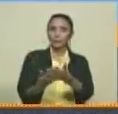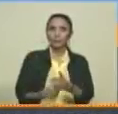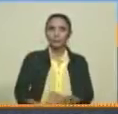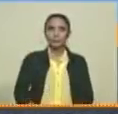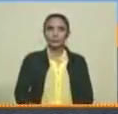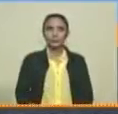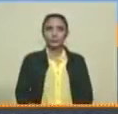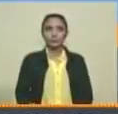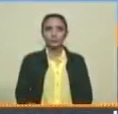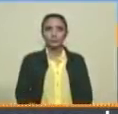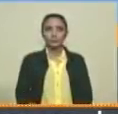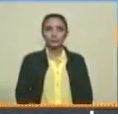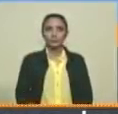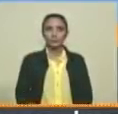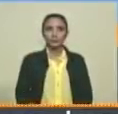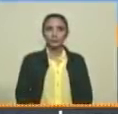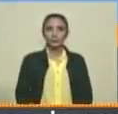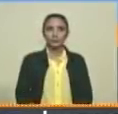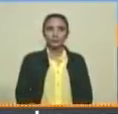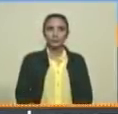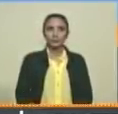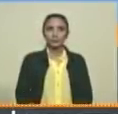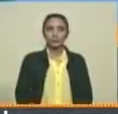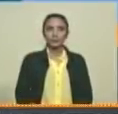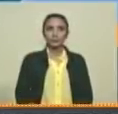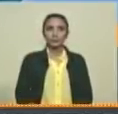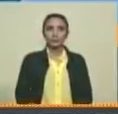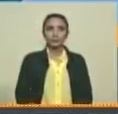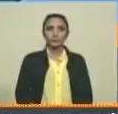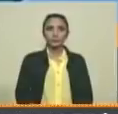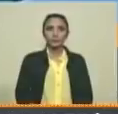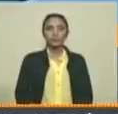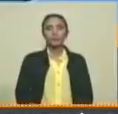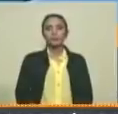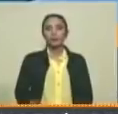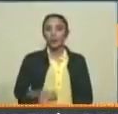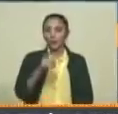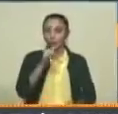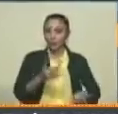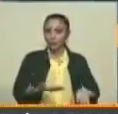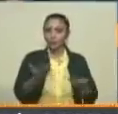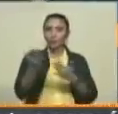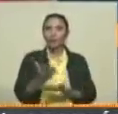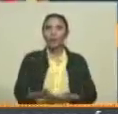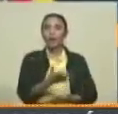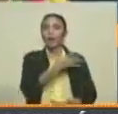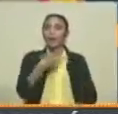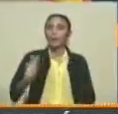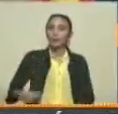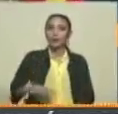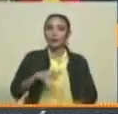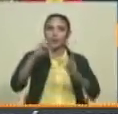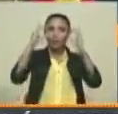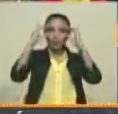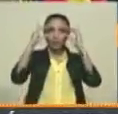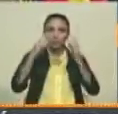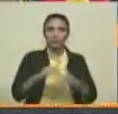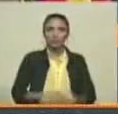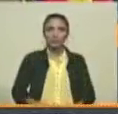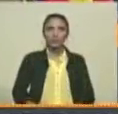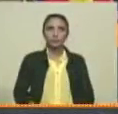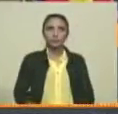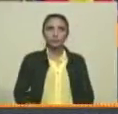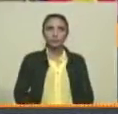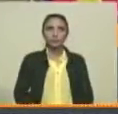Constituyente, pero ya inmediato. Transmítale esta información a la presidenta Delcy Rodríguez.